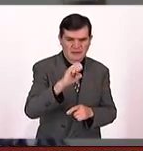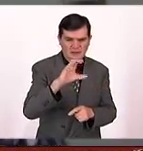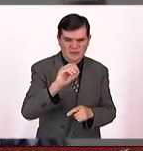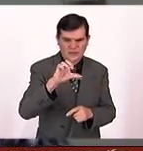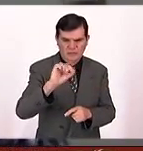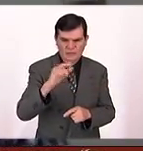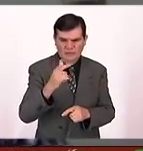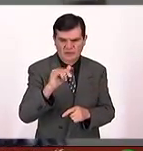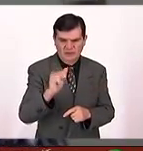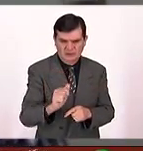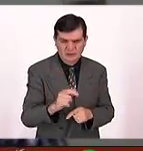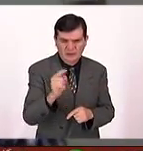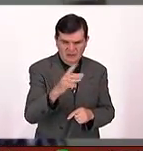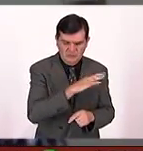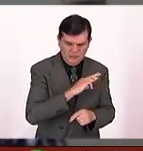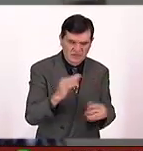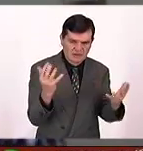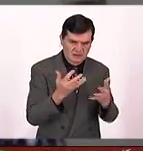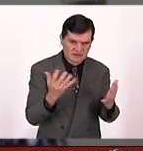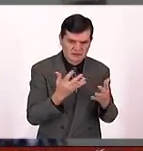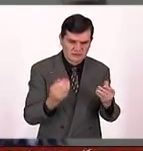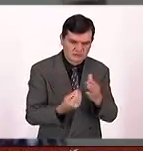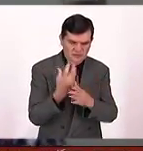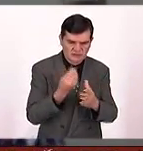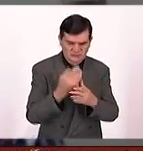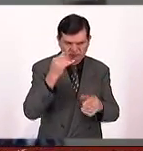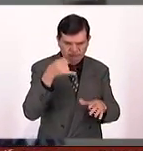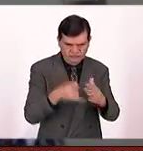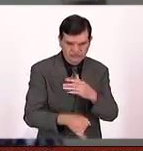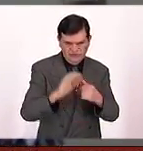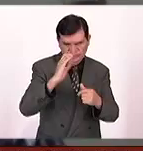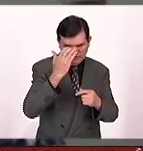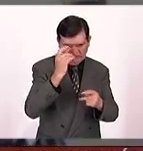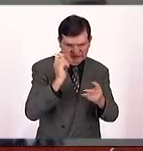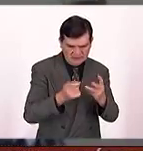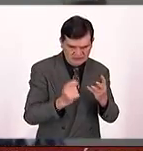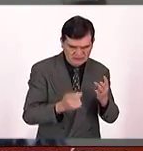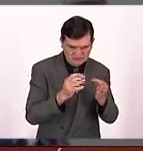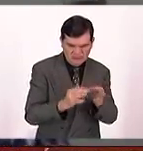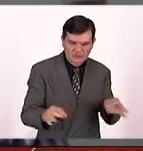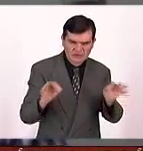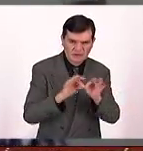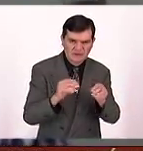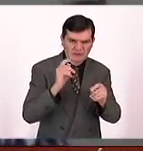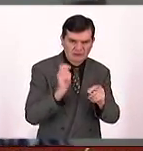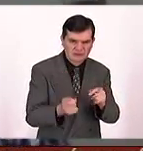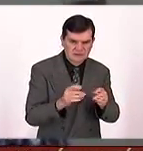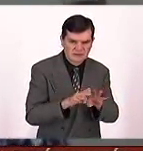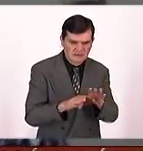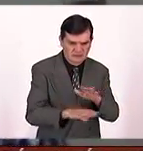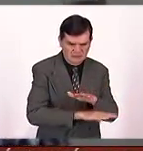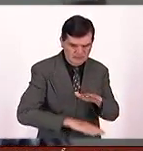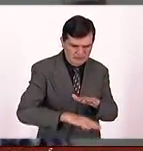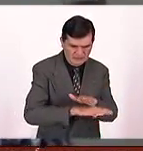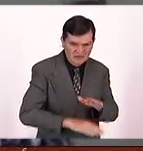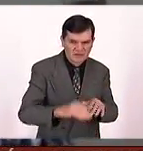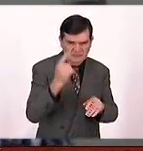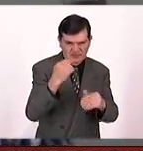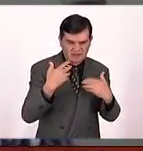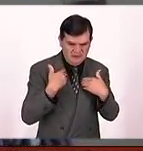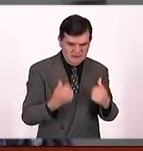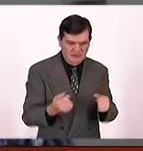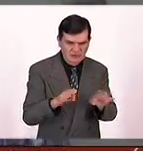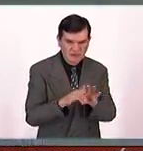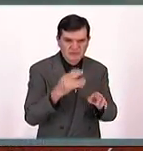ecología que sean capaces de generar conocimiento tanto con una importancia, es decir, desde la arena básica, sí, para entender